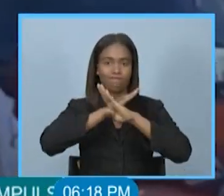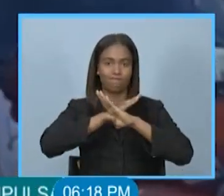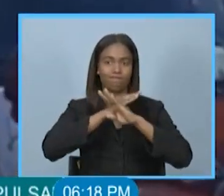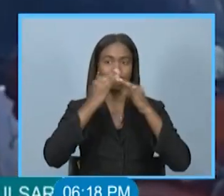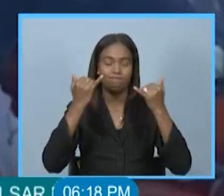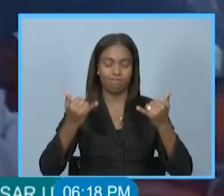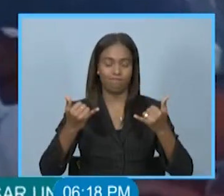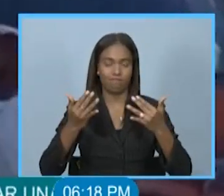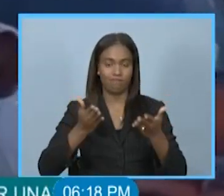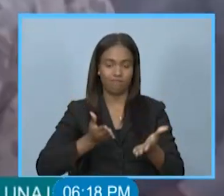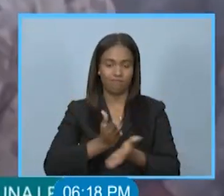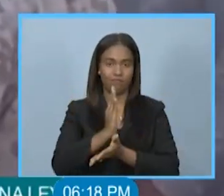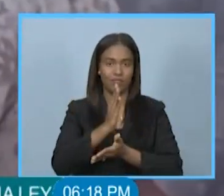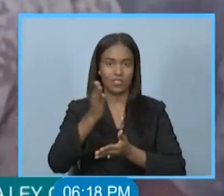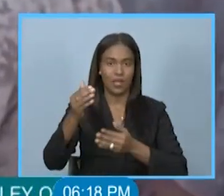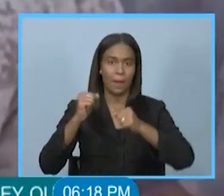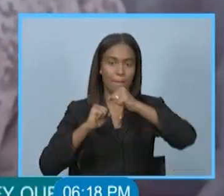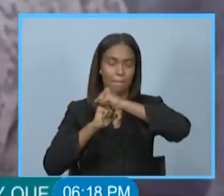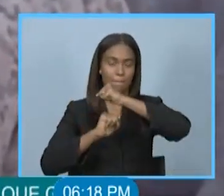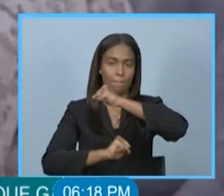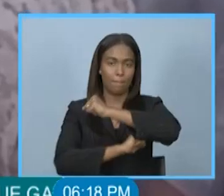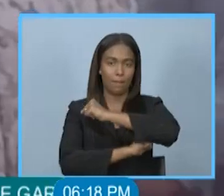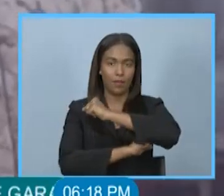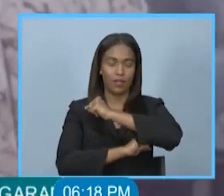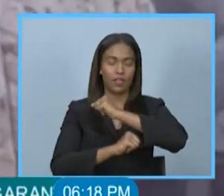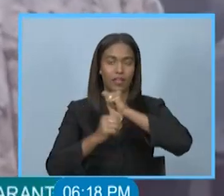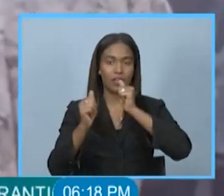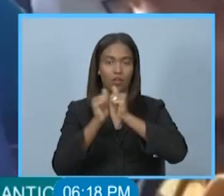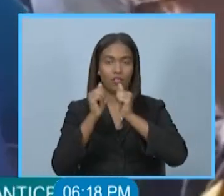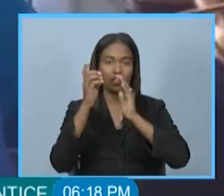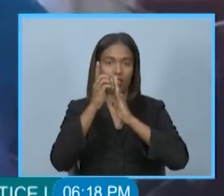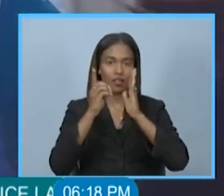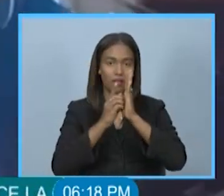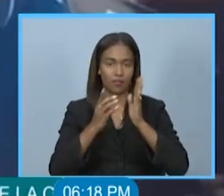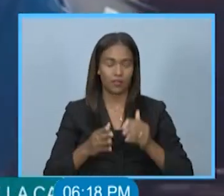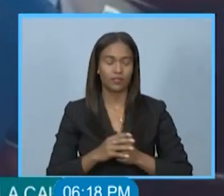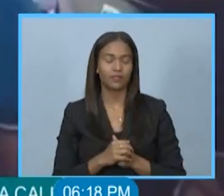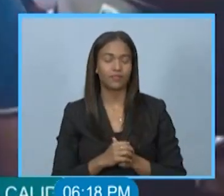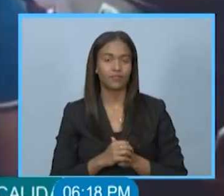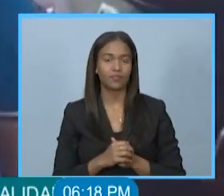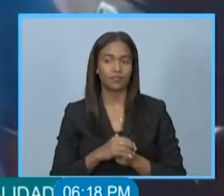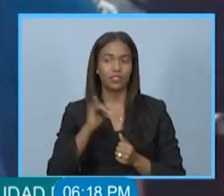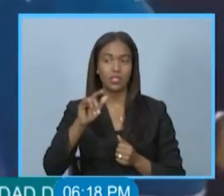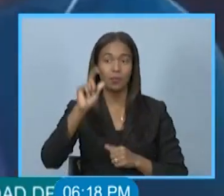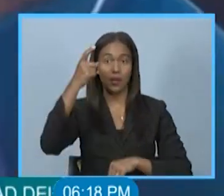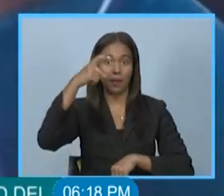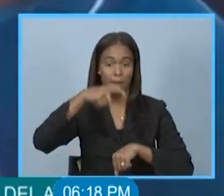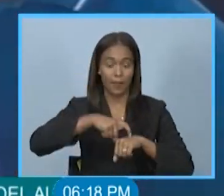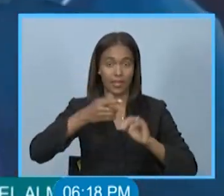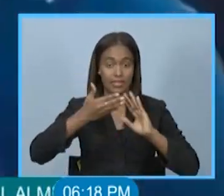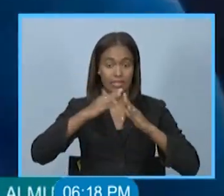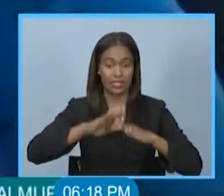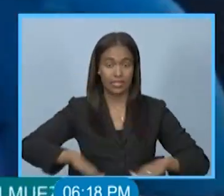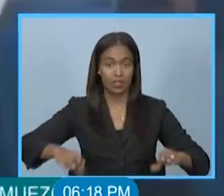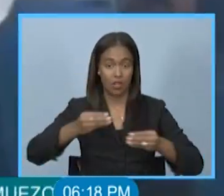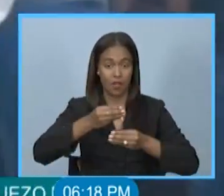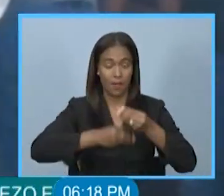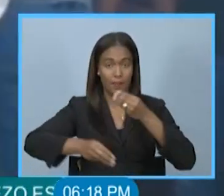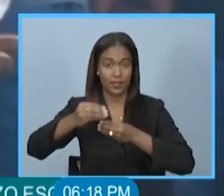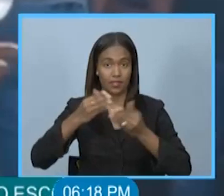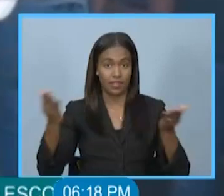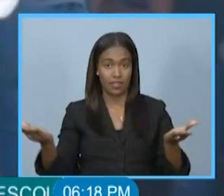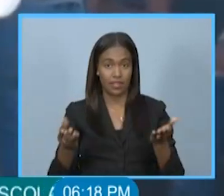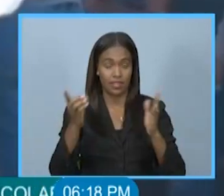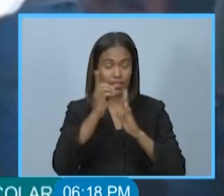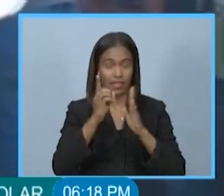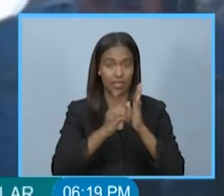el acceso hacia el puente fronterizo en dajabón Es la primera vez que el sector comercio aquí en